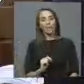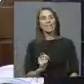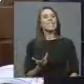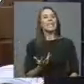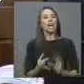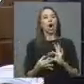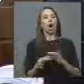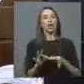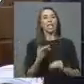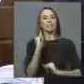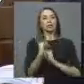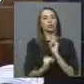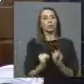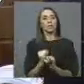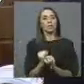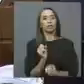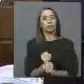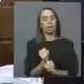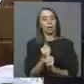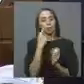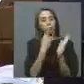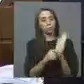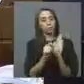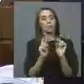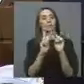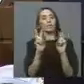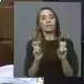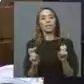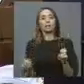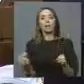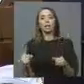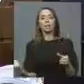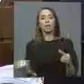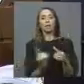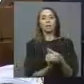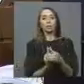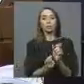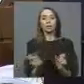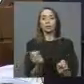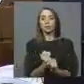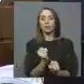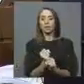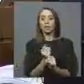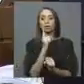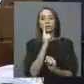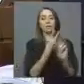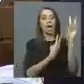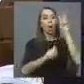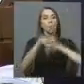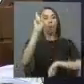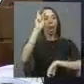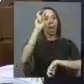Internacional del Trabajo reconoce como es el tema de la reincorporación de los trabajadores en Hualda.